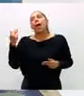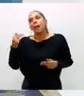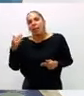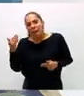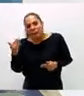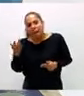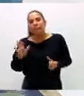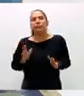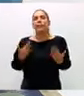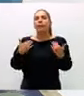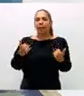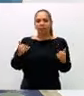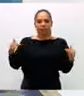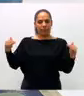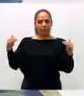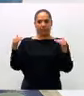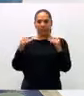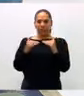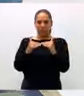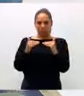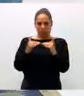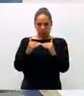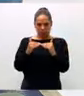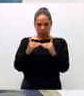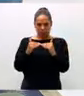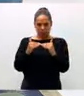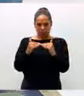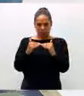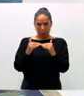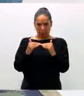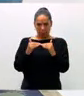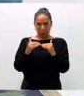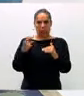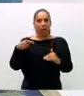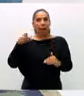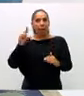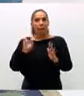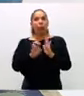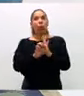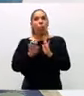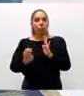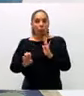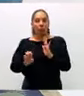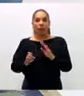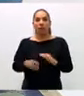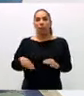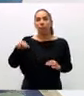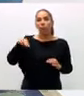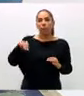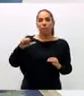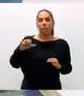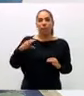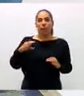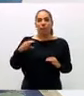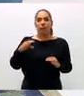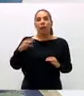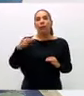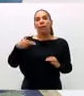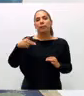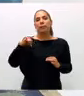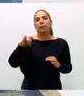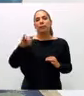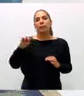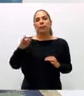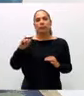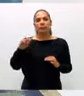puede mediar. Pero cuando estamos hablando, por ejemplo, de la violencia machista, donde evidentemente una parte tiene